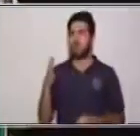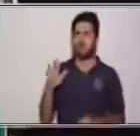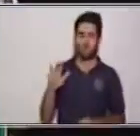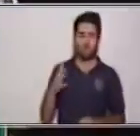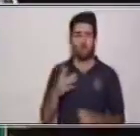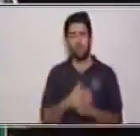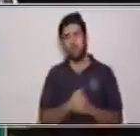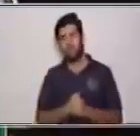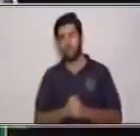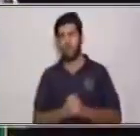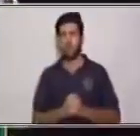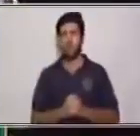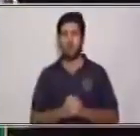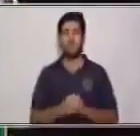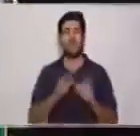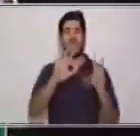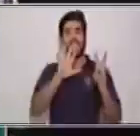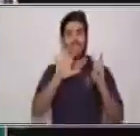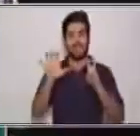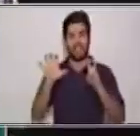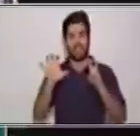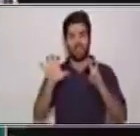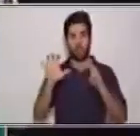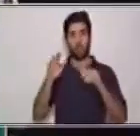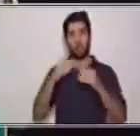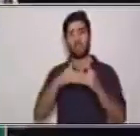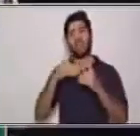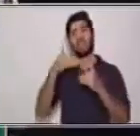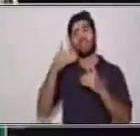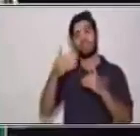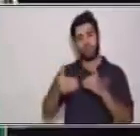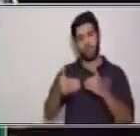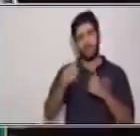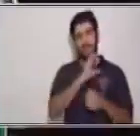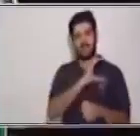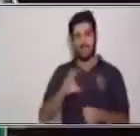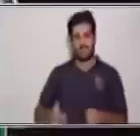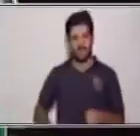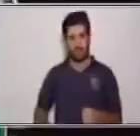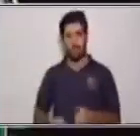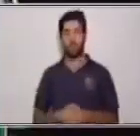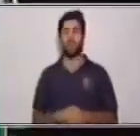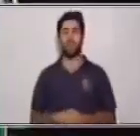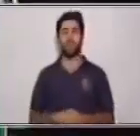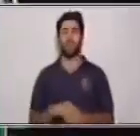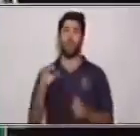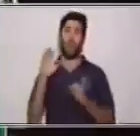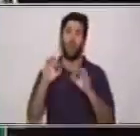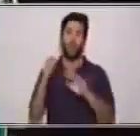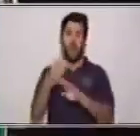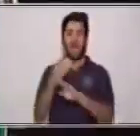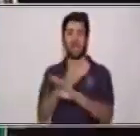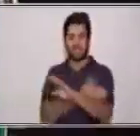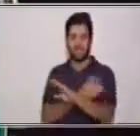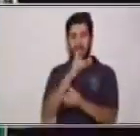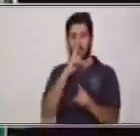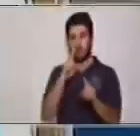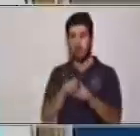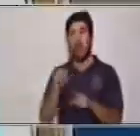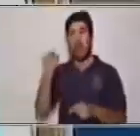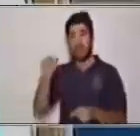año 700 y antes de Cristo, y estos eran escritos como